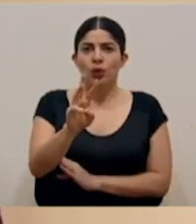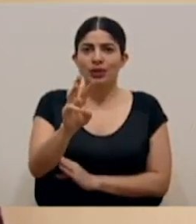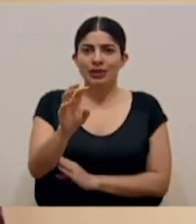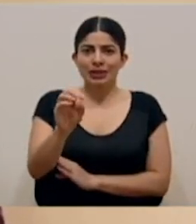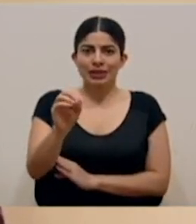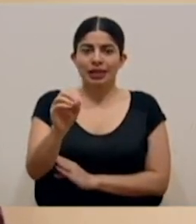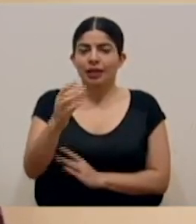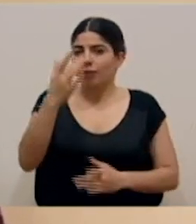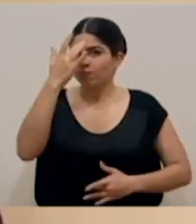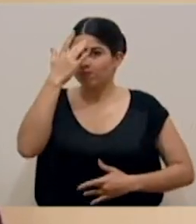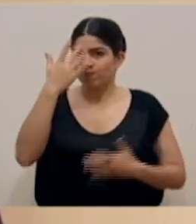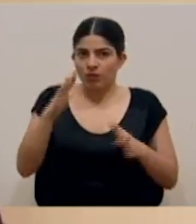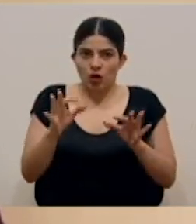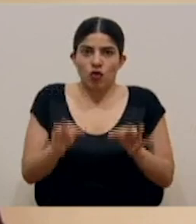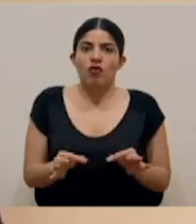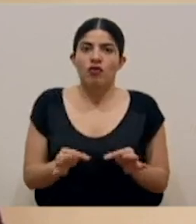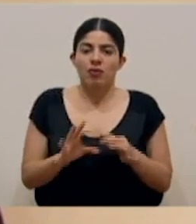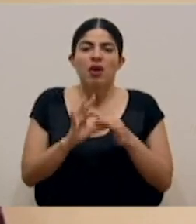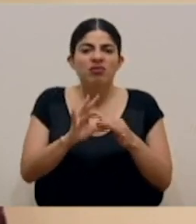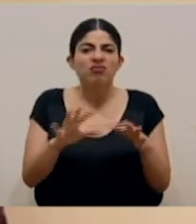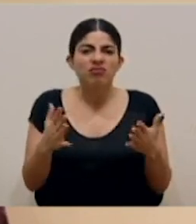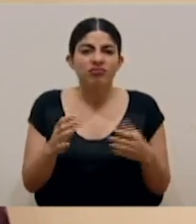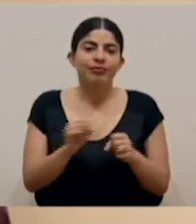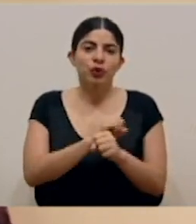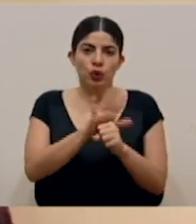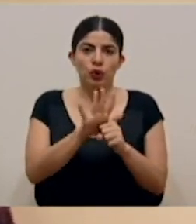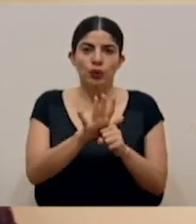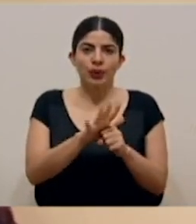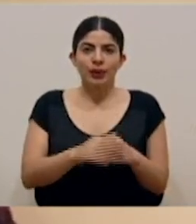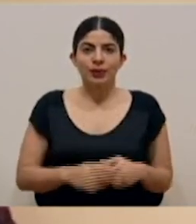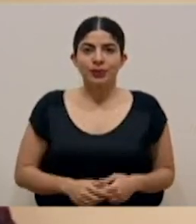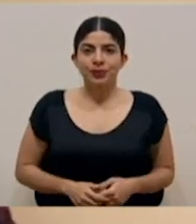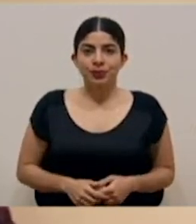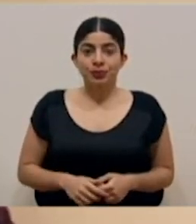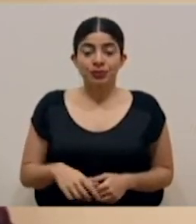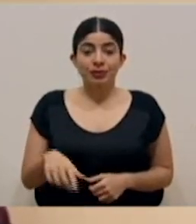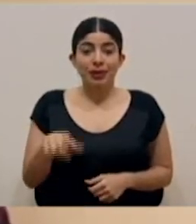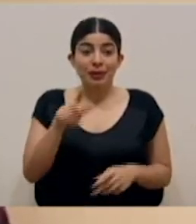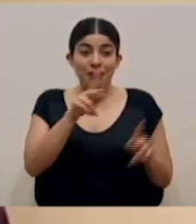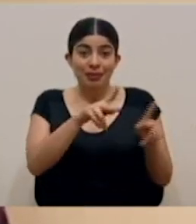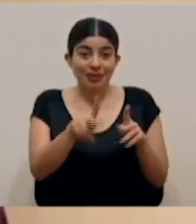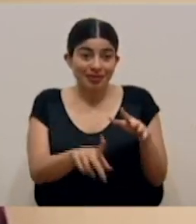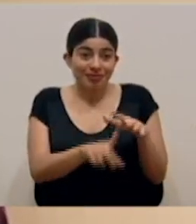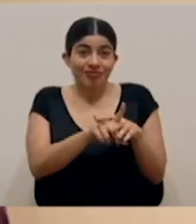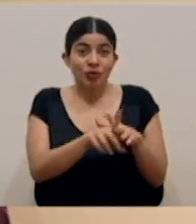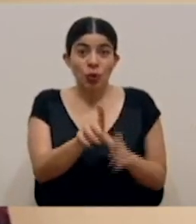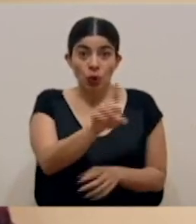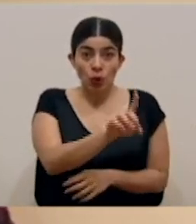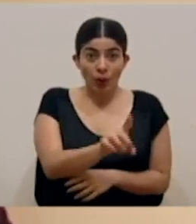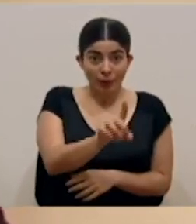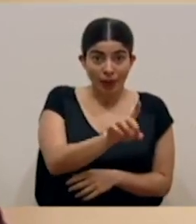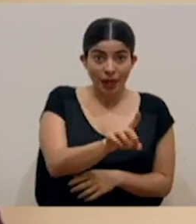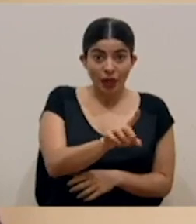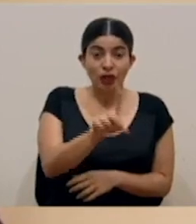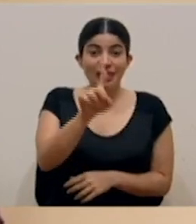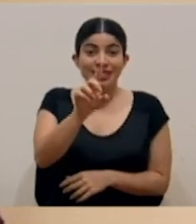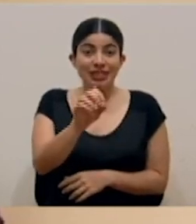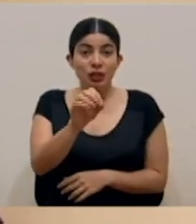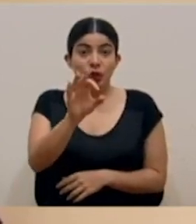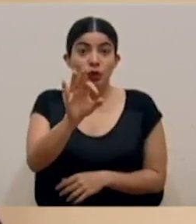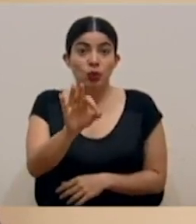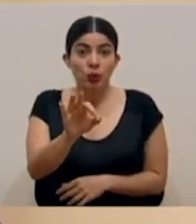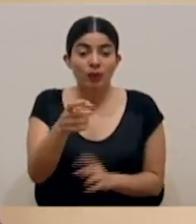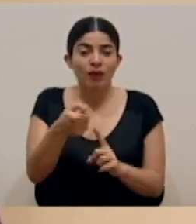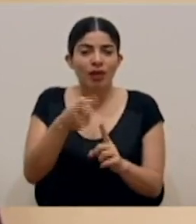104.460 casos confirmados por COVID-19. De los casos registrados el domingo, 109